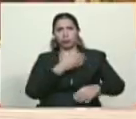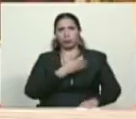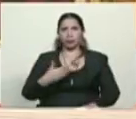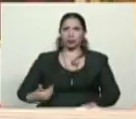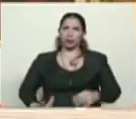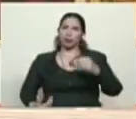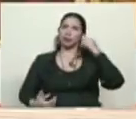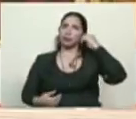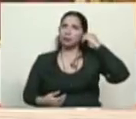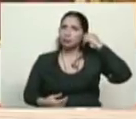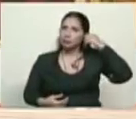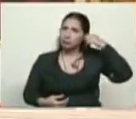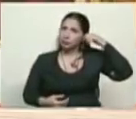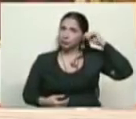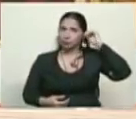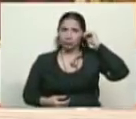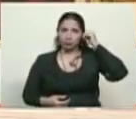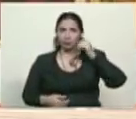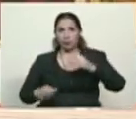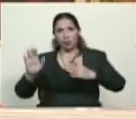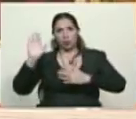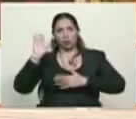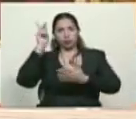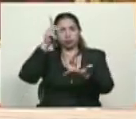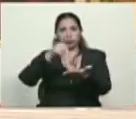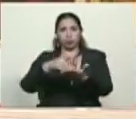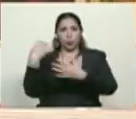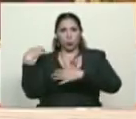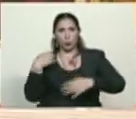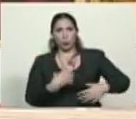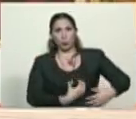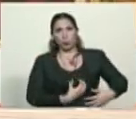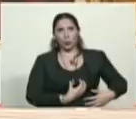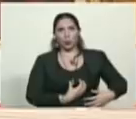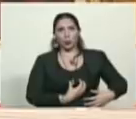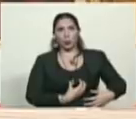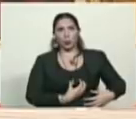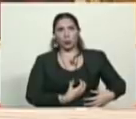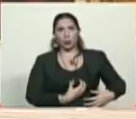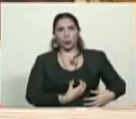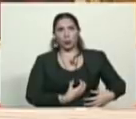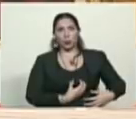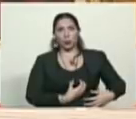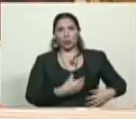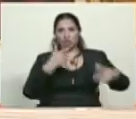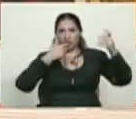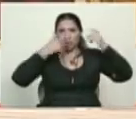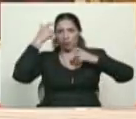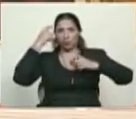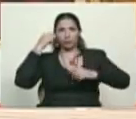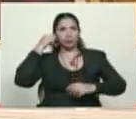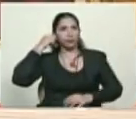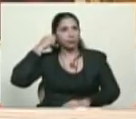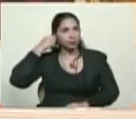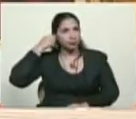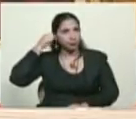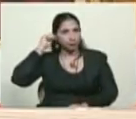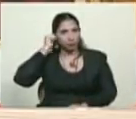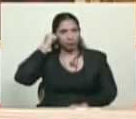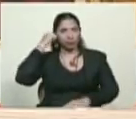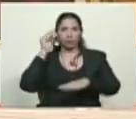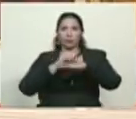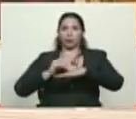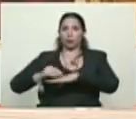de marzo me tocó ir a jurar y a ponerme la banda presidencial de Chávez. Y se convocó elecciones para